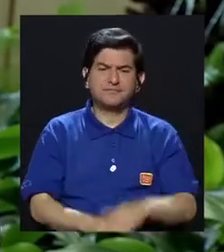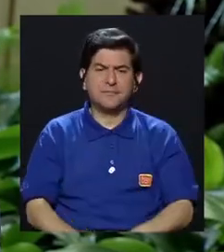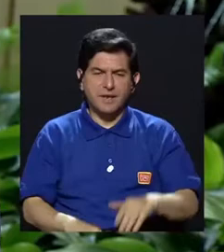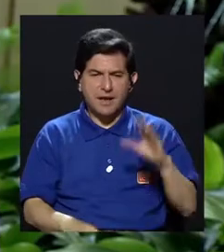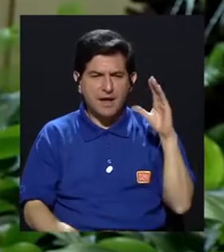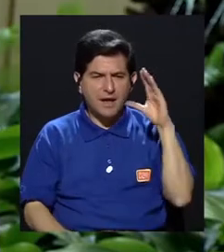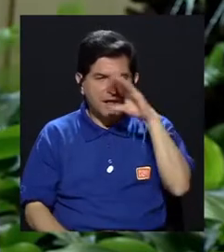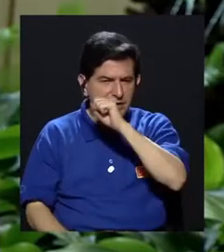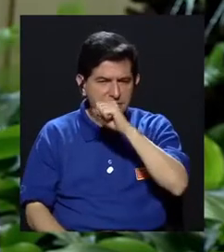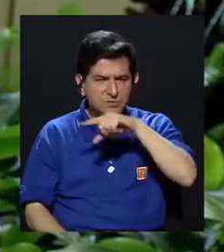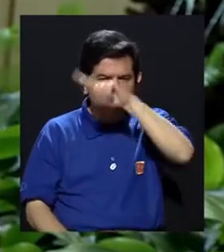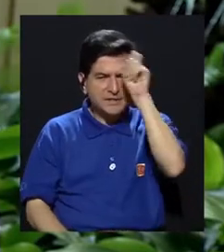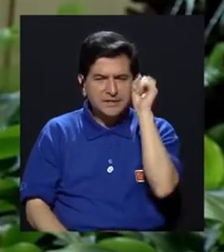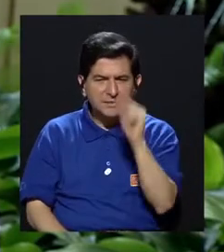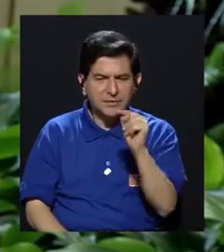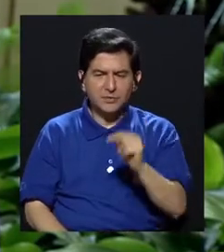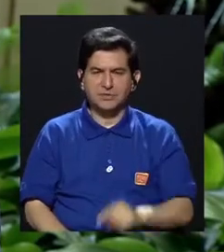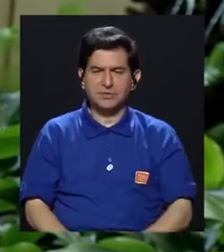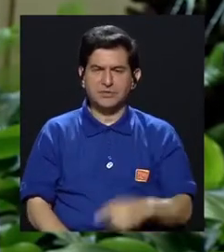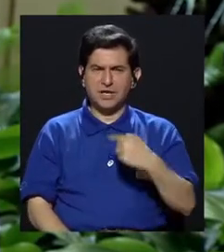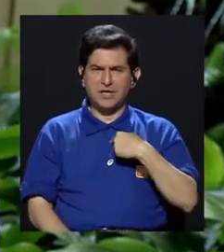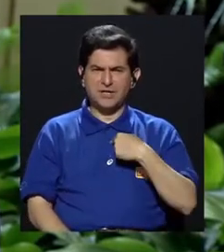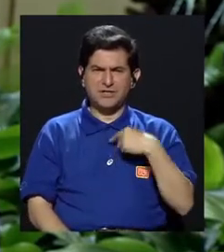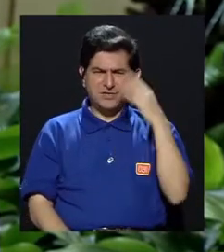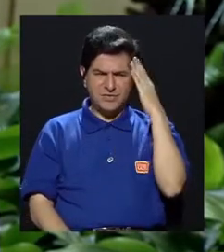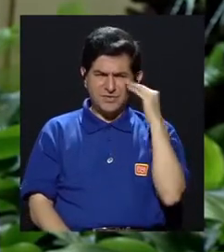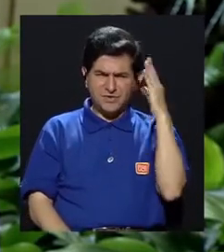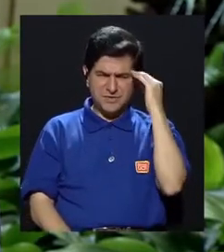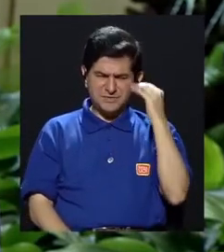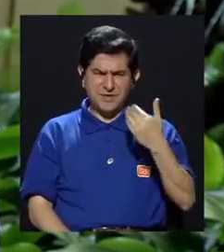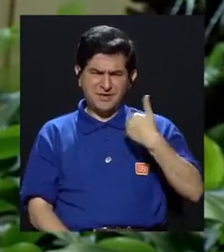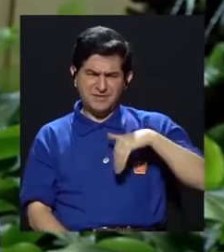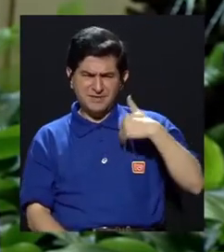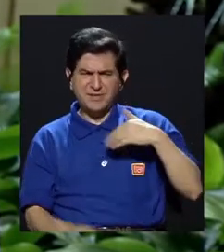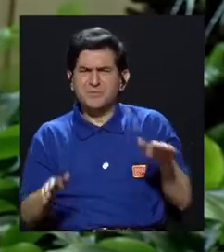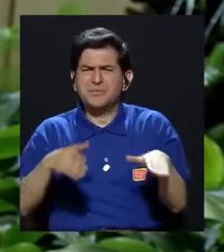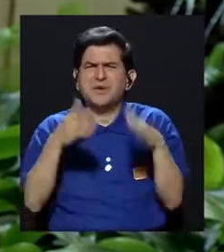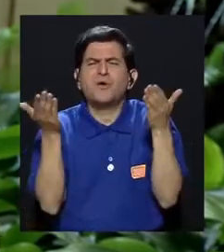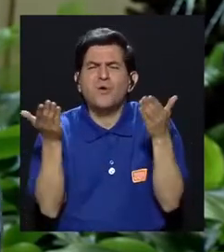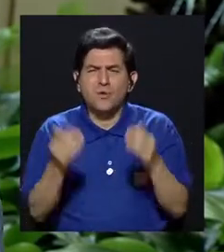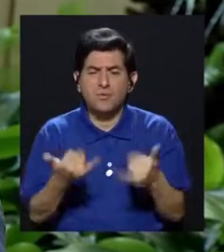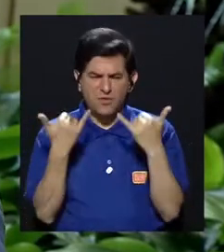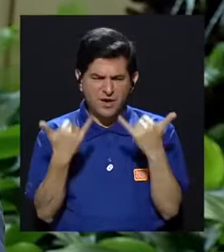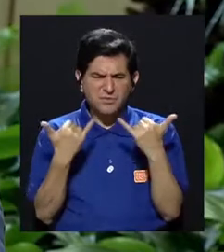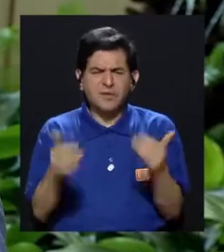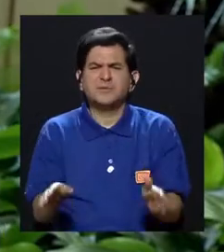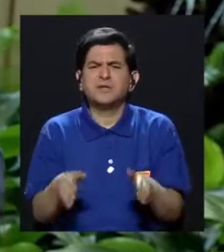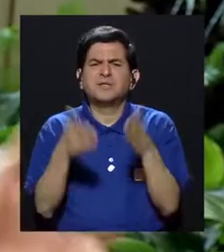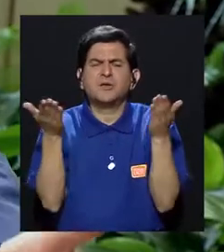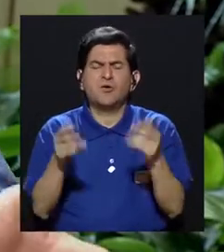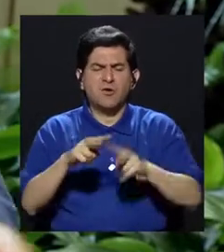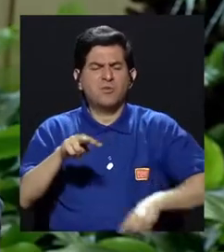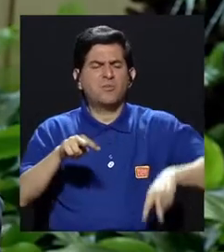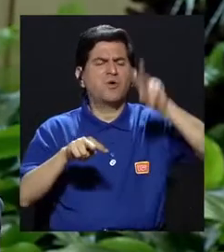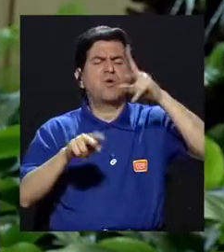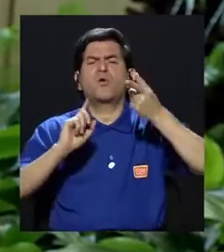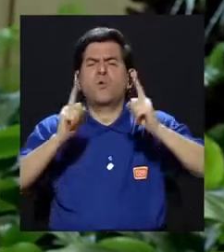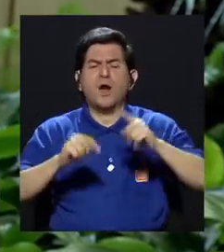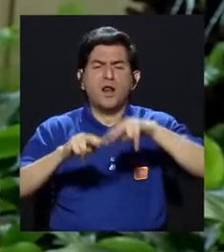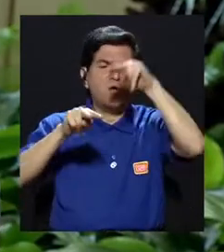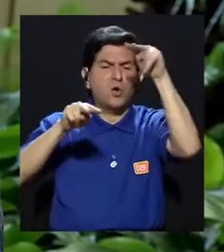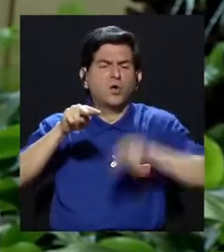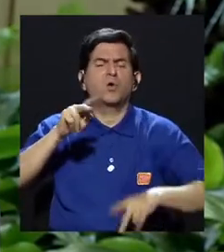Cuando empezamos a cuestionar eso y a decir, ¿y yo cómo he vivido mi forma de ser hombre? ¿Cómo la vivo en este momento? ¿Qué ventajas me da?